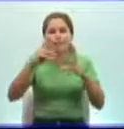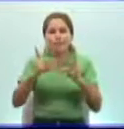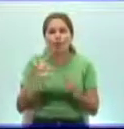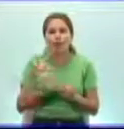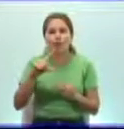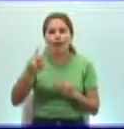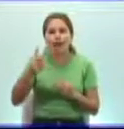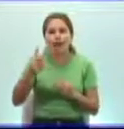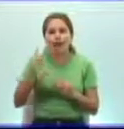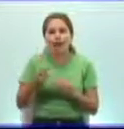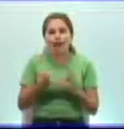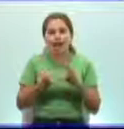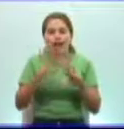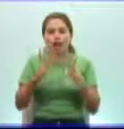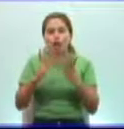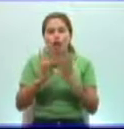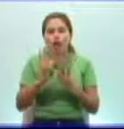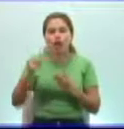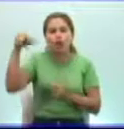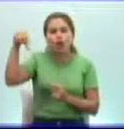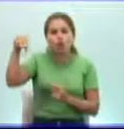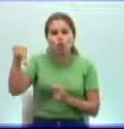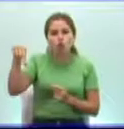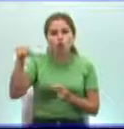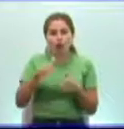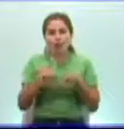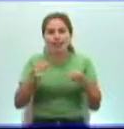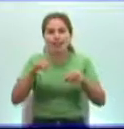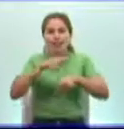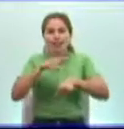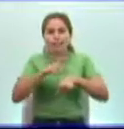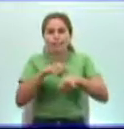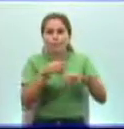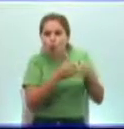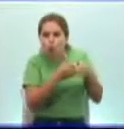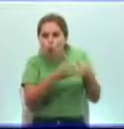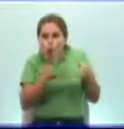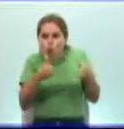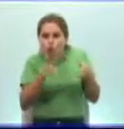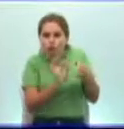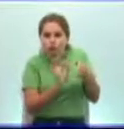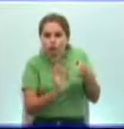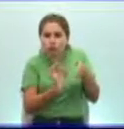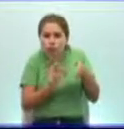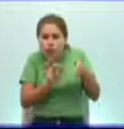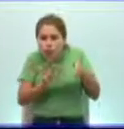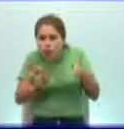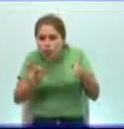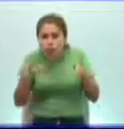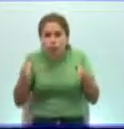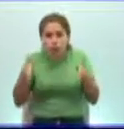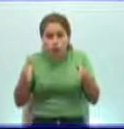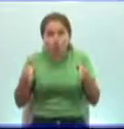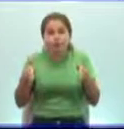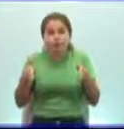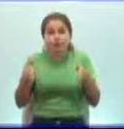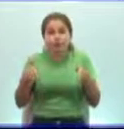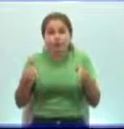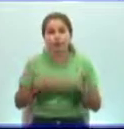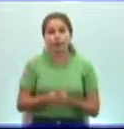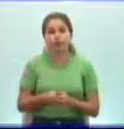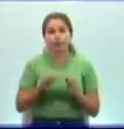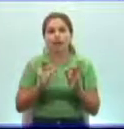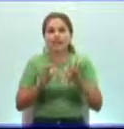Q, como aparece en pantalla, entre el tiempo en el que atraviesan todas esas cargas a través de la sección transversal de un conductor. En el